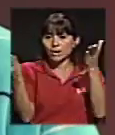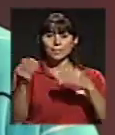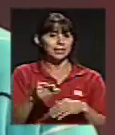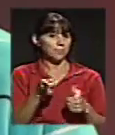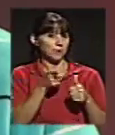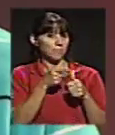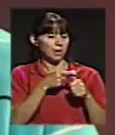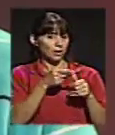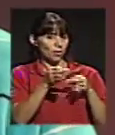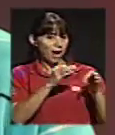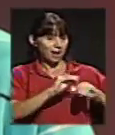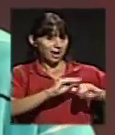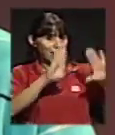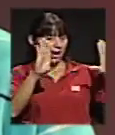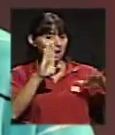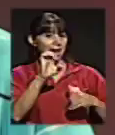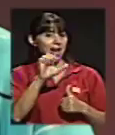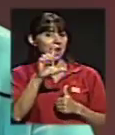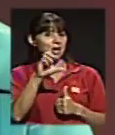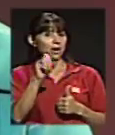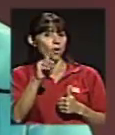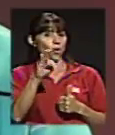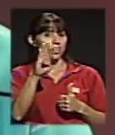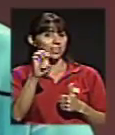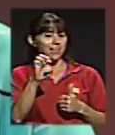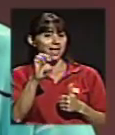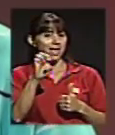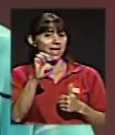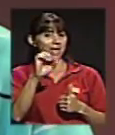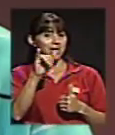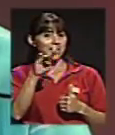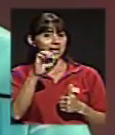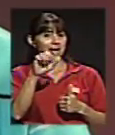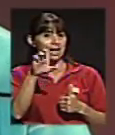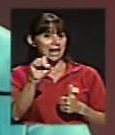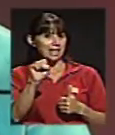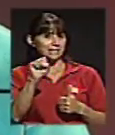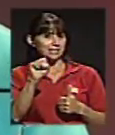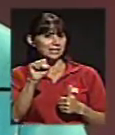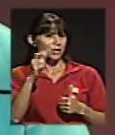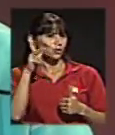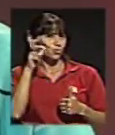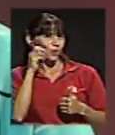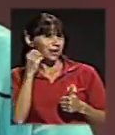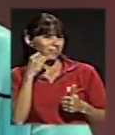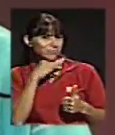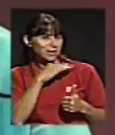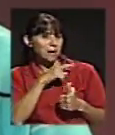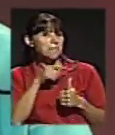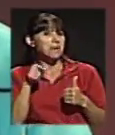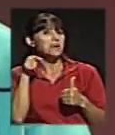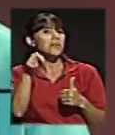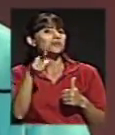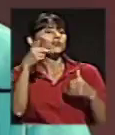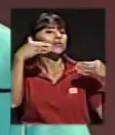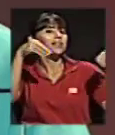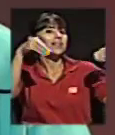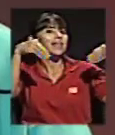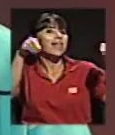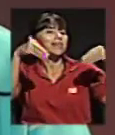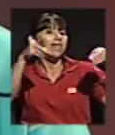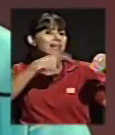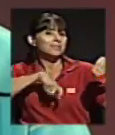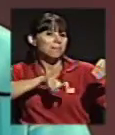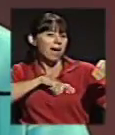Inglés suena paradójico, ¿verdad? Pero es una empresa de tiendas en España dedicada a la confección de ropa, pero